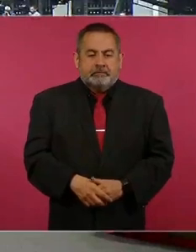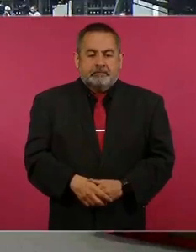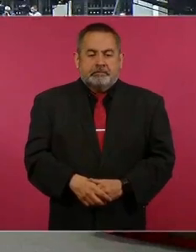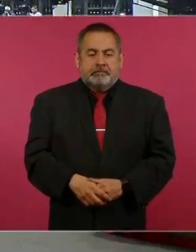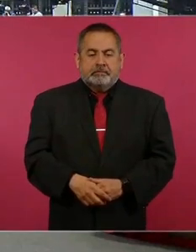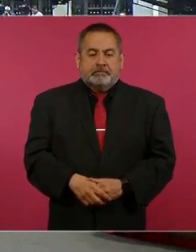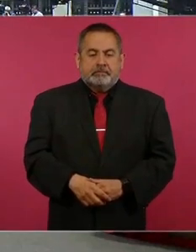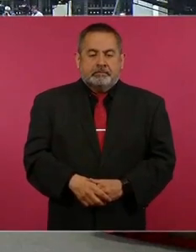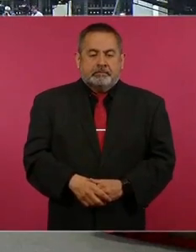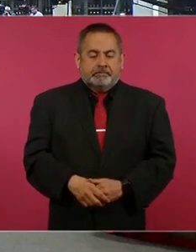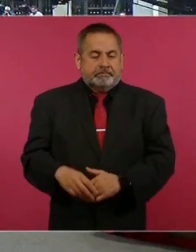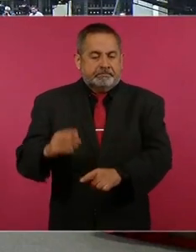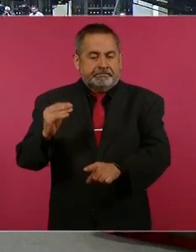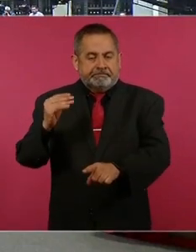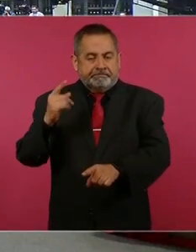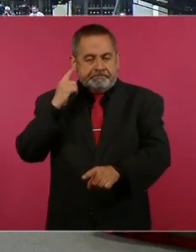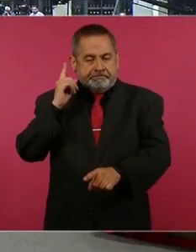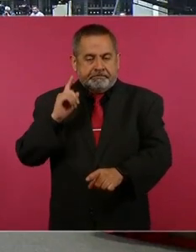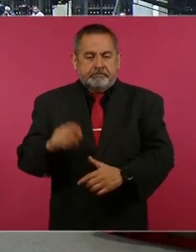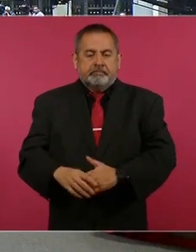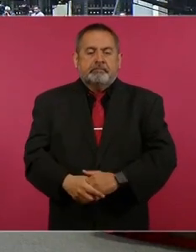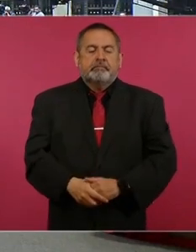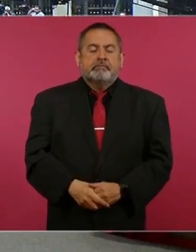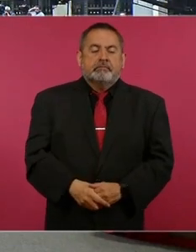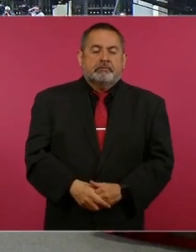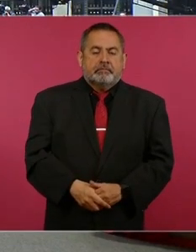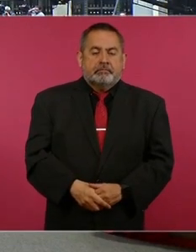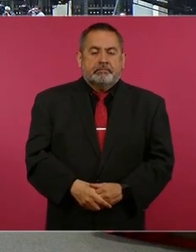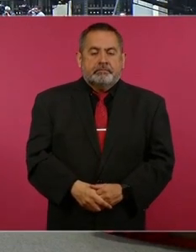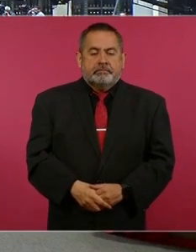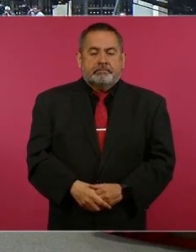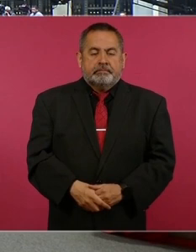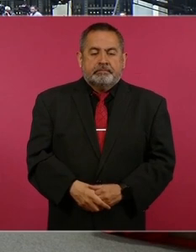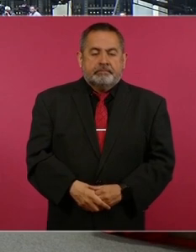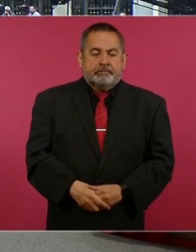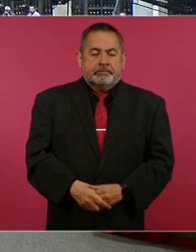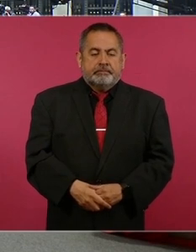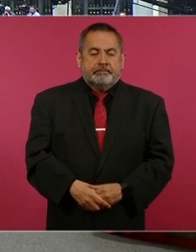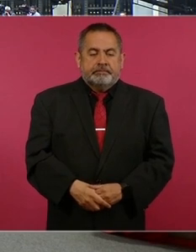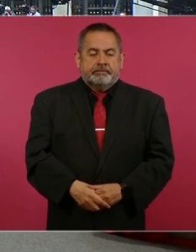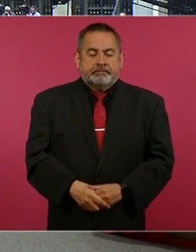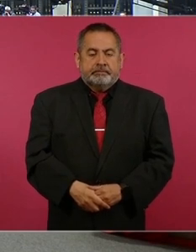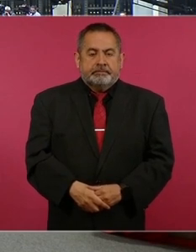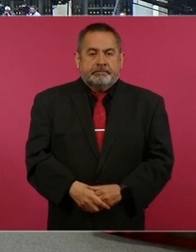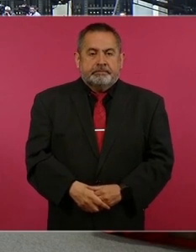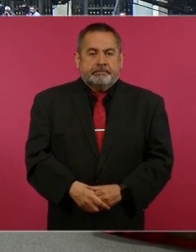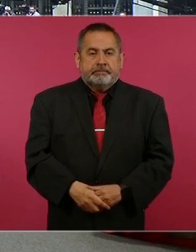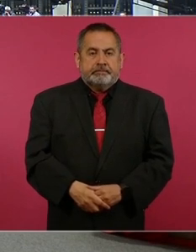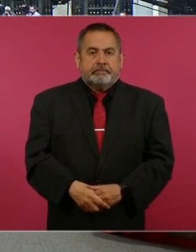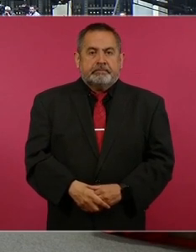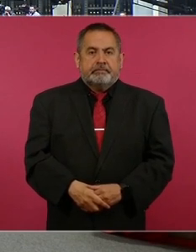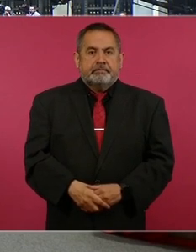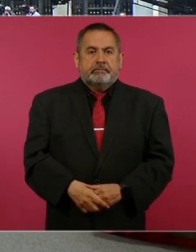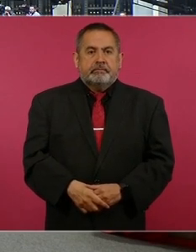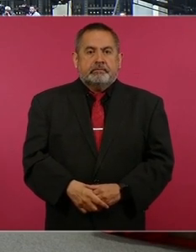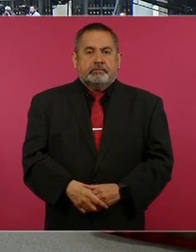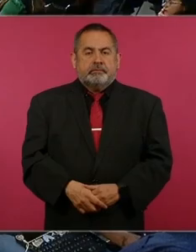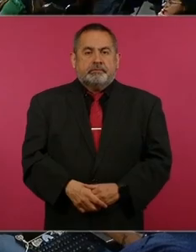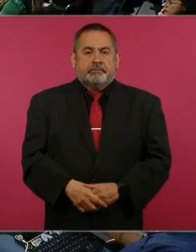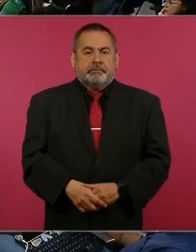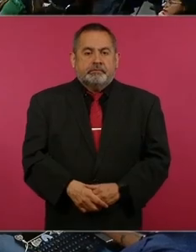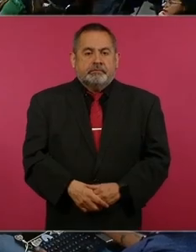Envió tres cartas a presidentes afines a su mandato. Uno de ellos, Gustavo